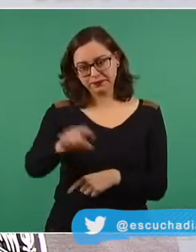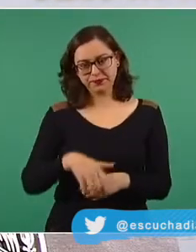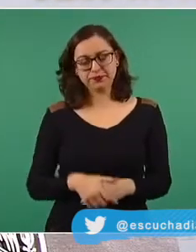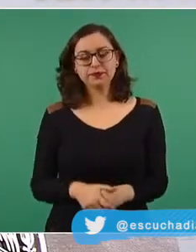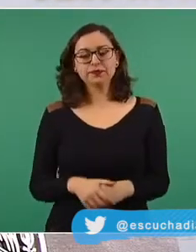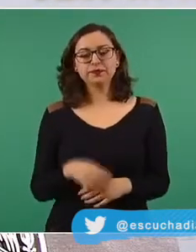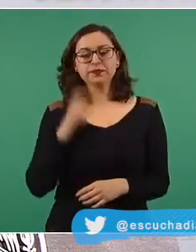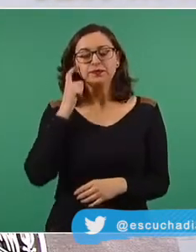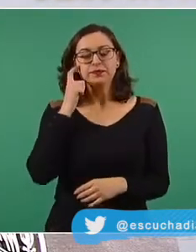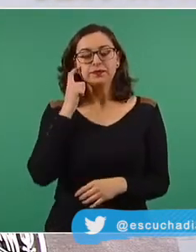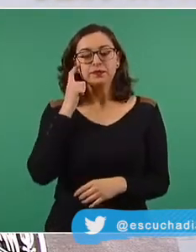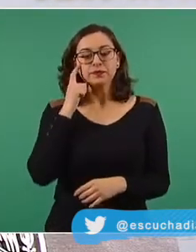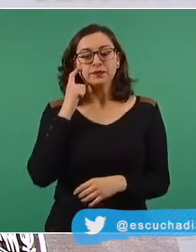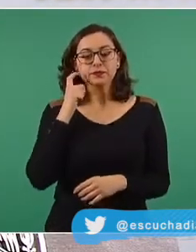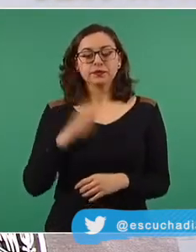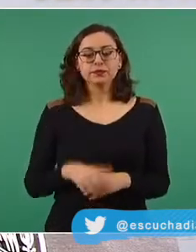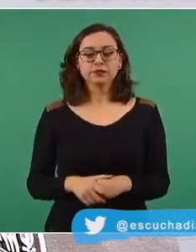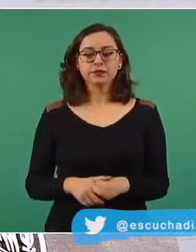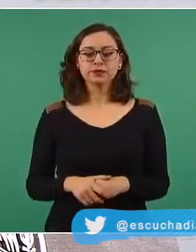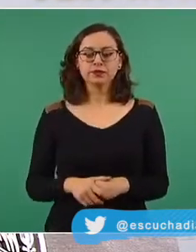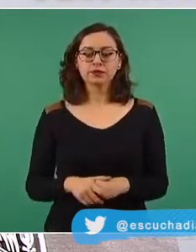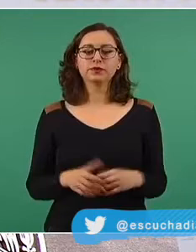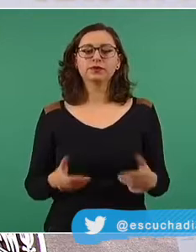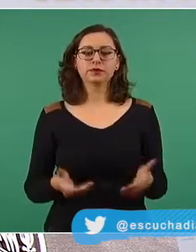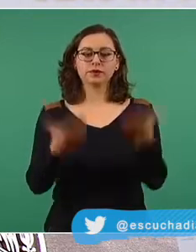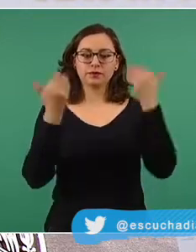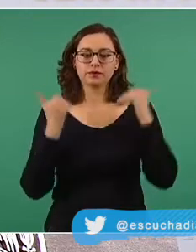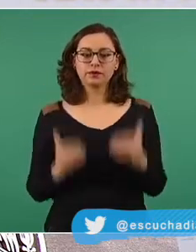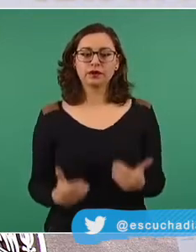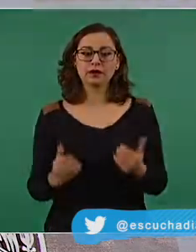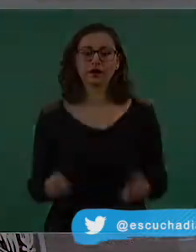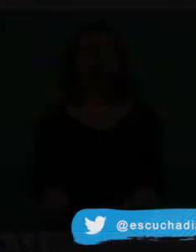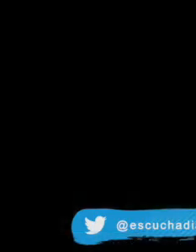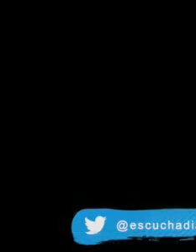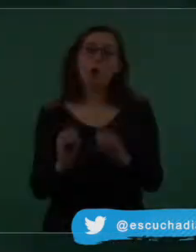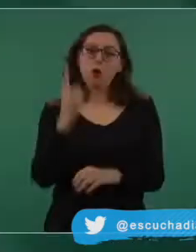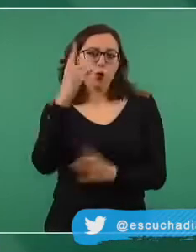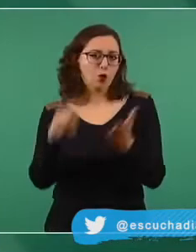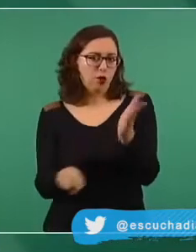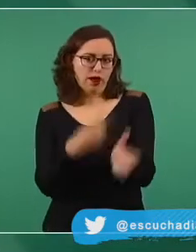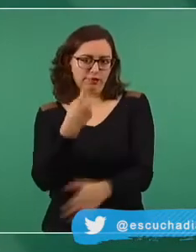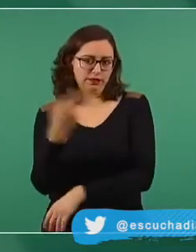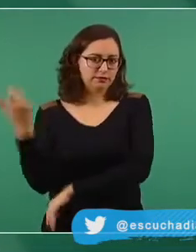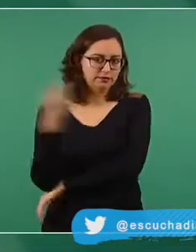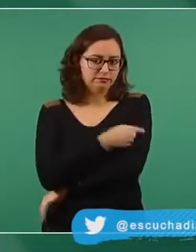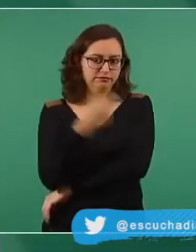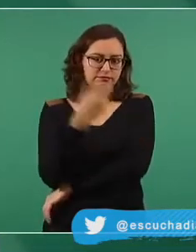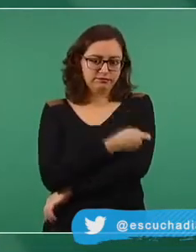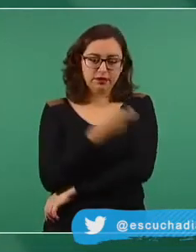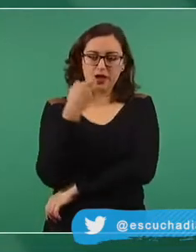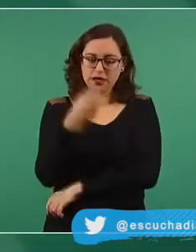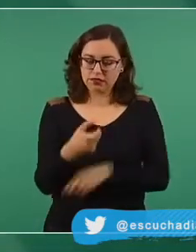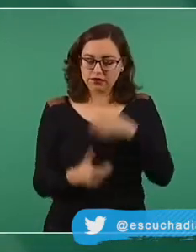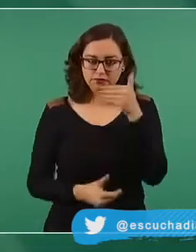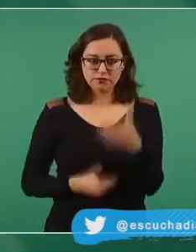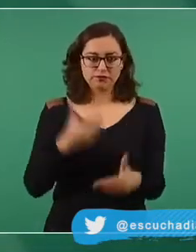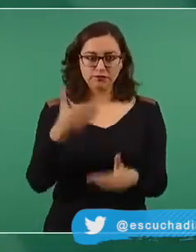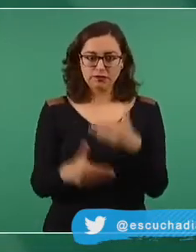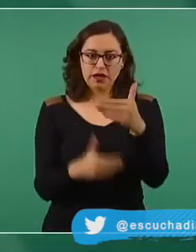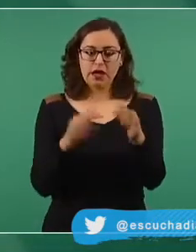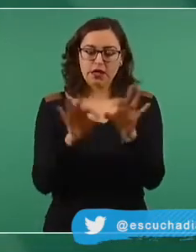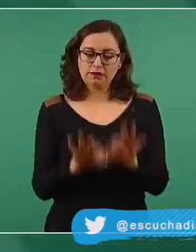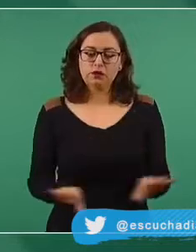131.601.135 dosis. Este jueves a las 9:01 horas arribó el embarque número 91 de Pfizer-BioNTech